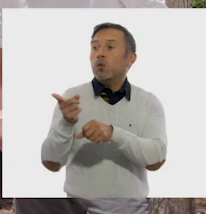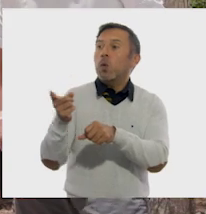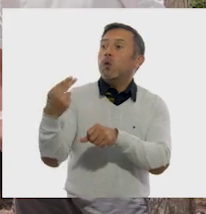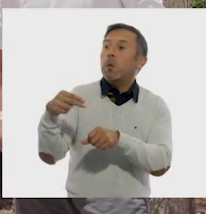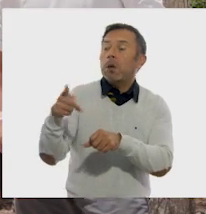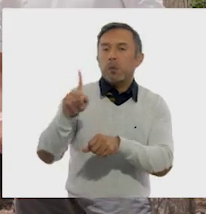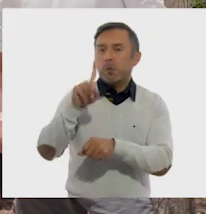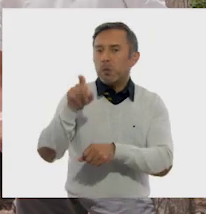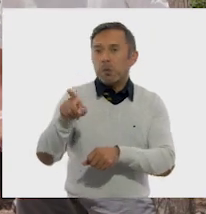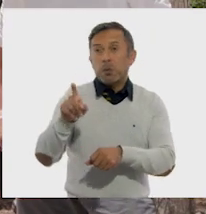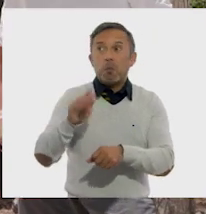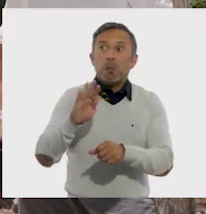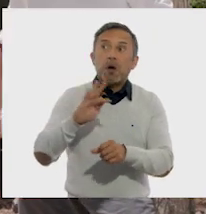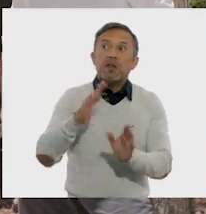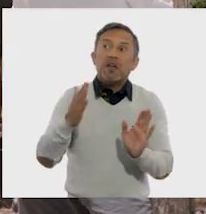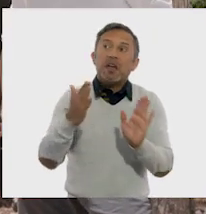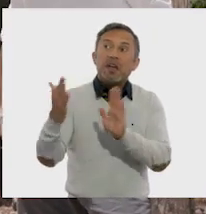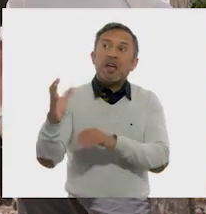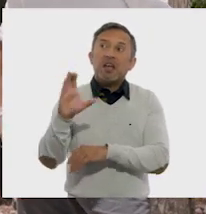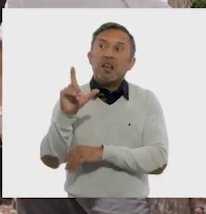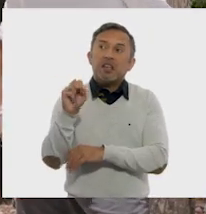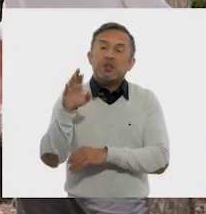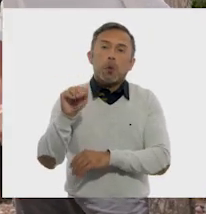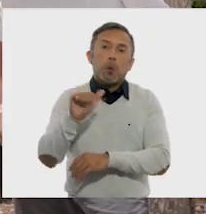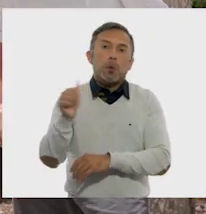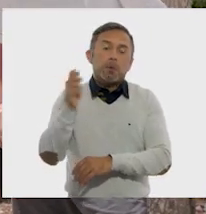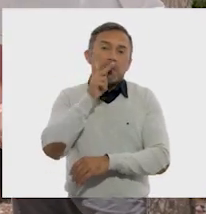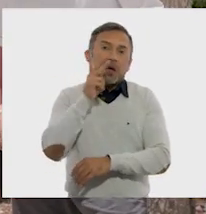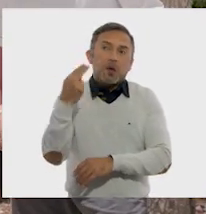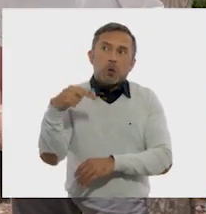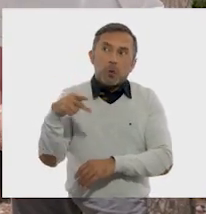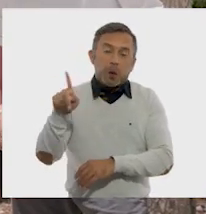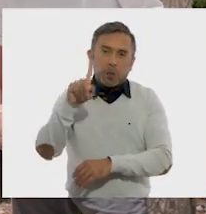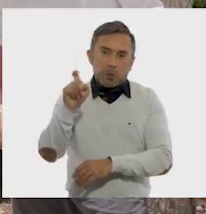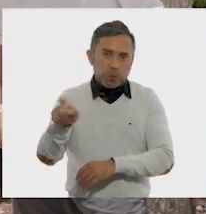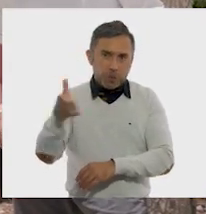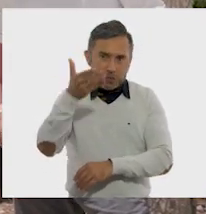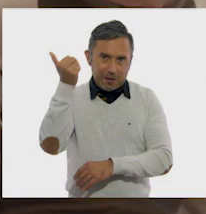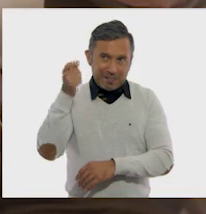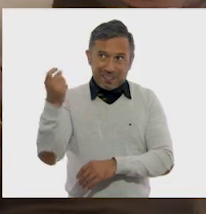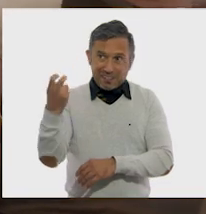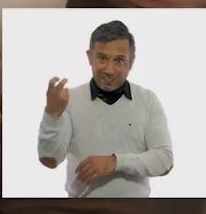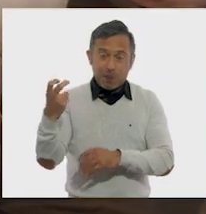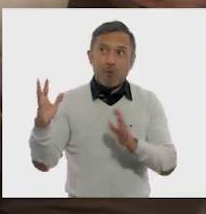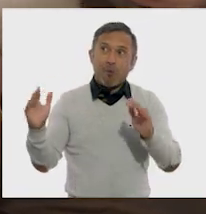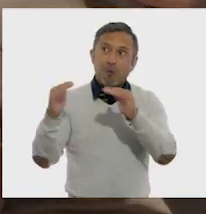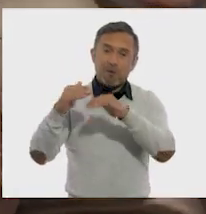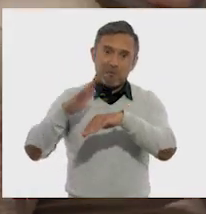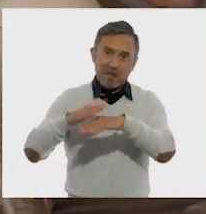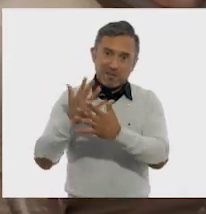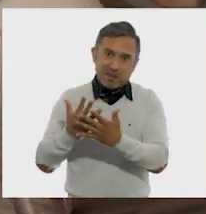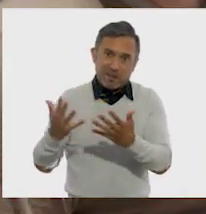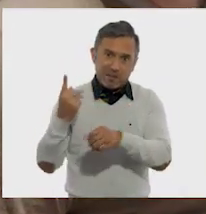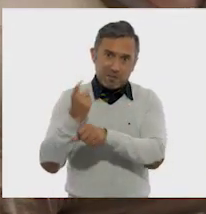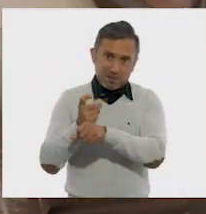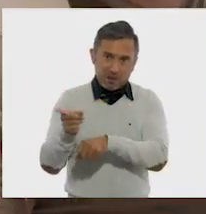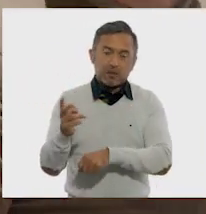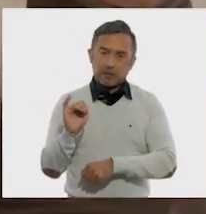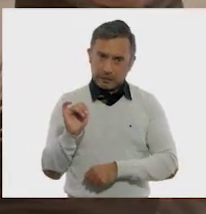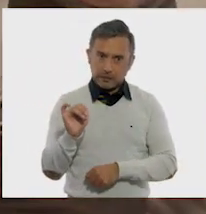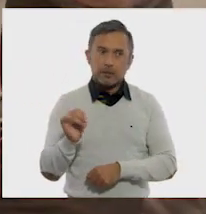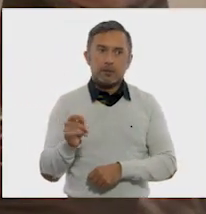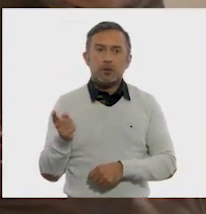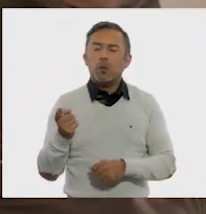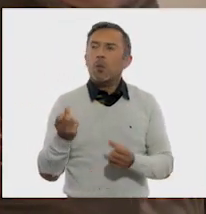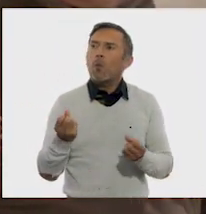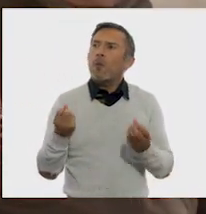clásico probablemente tuvo otro nombre, pero se desconoce. Y es la más grande. Sí, es la más grande del sitio. ¿Cuántos escalones tiene? Híjole, no sé, nunca lo he